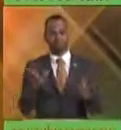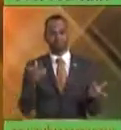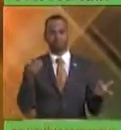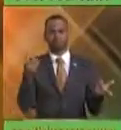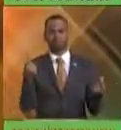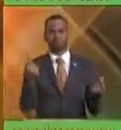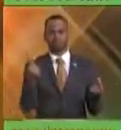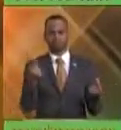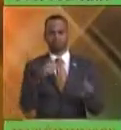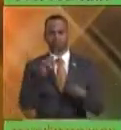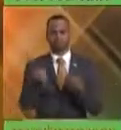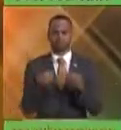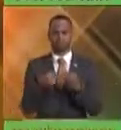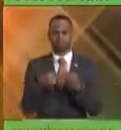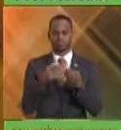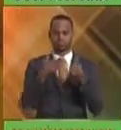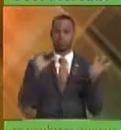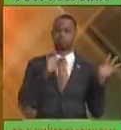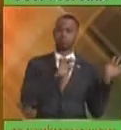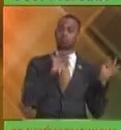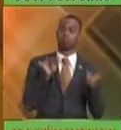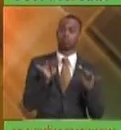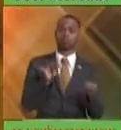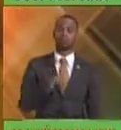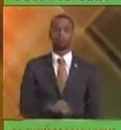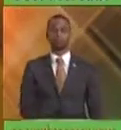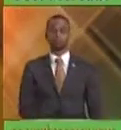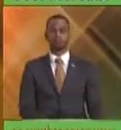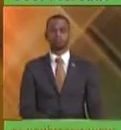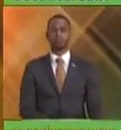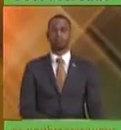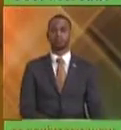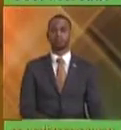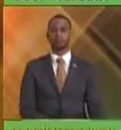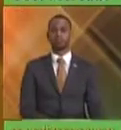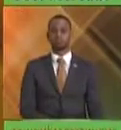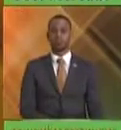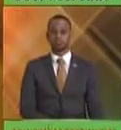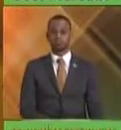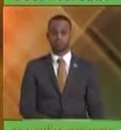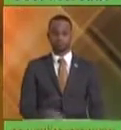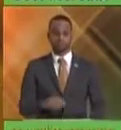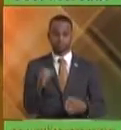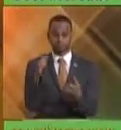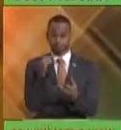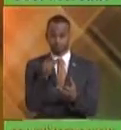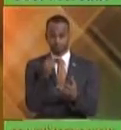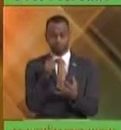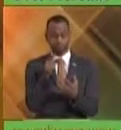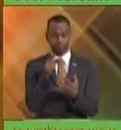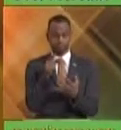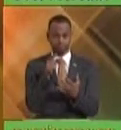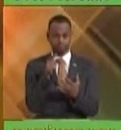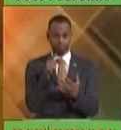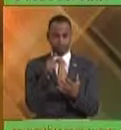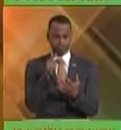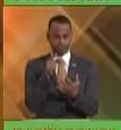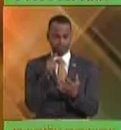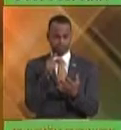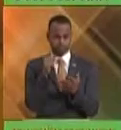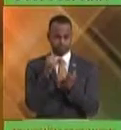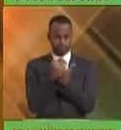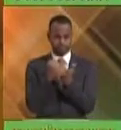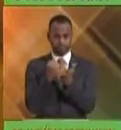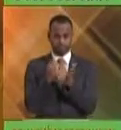de reconocimiento público que el sello lo otorga en este caso del estado dominicano